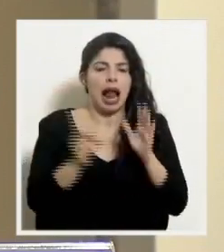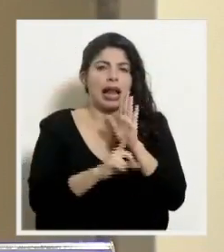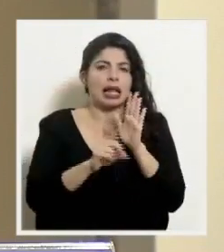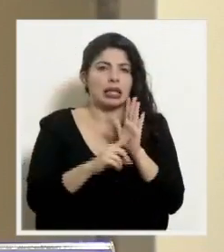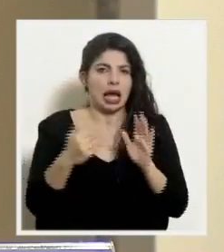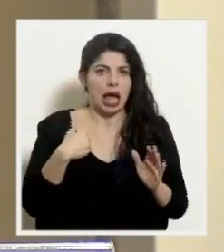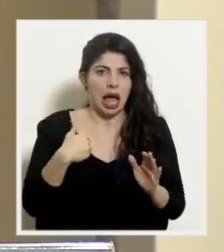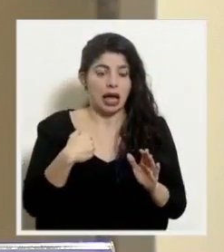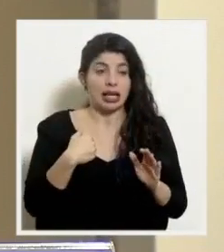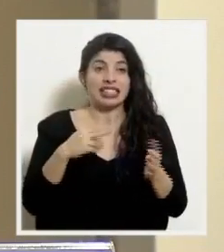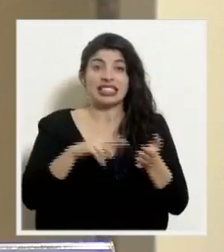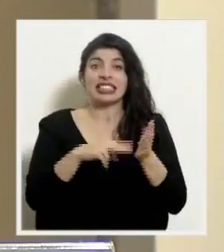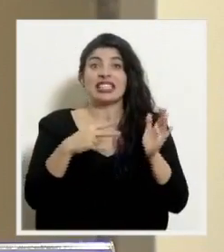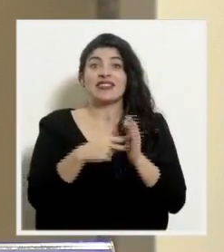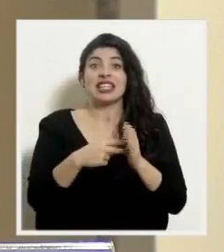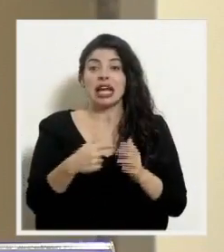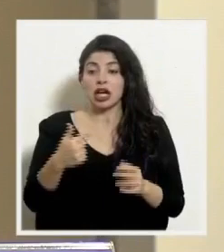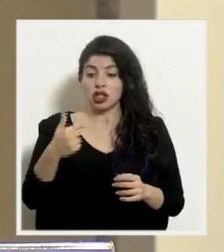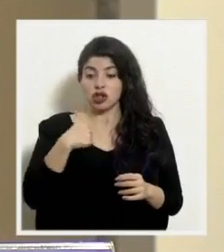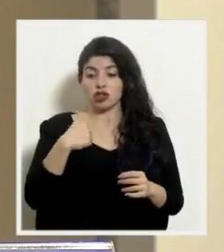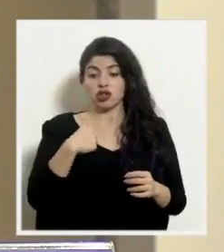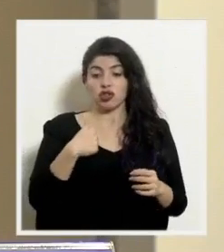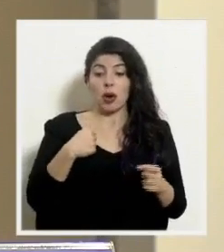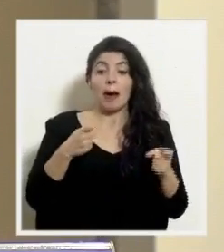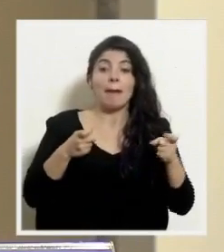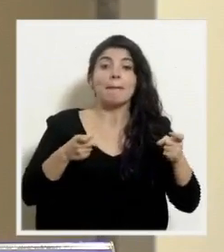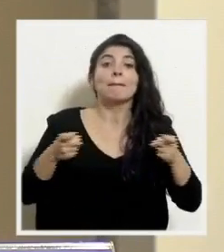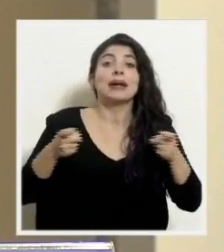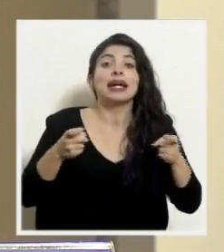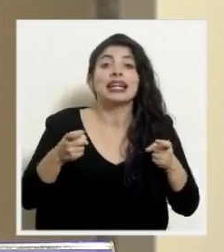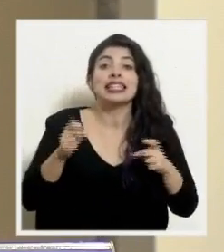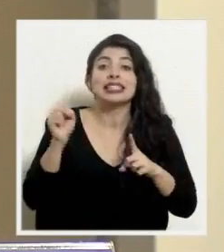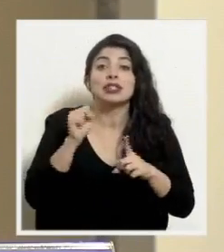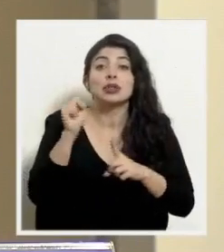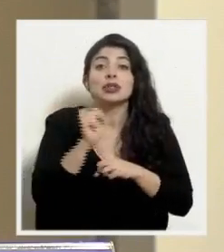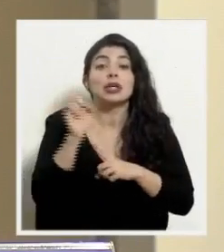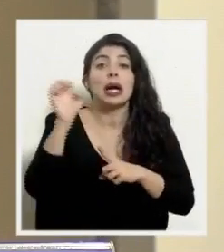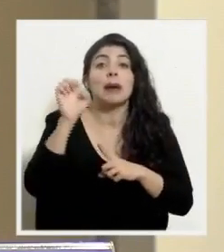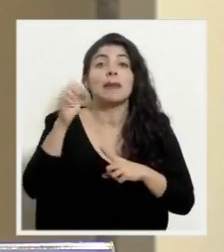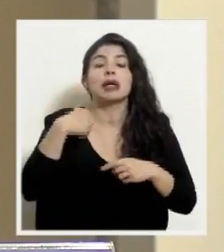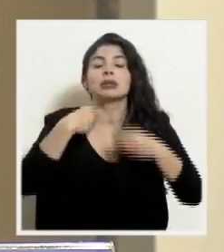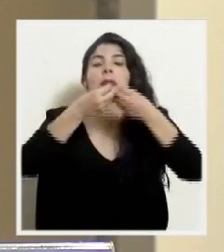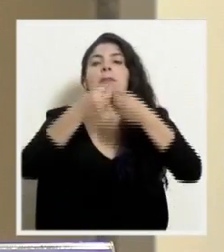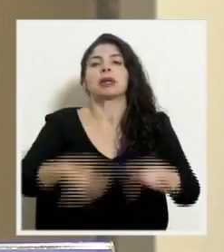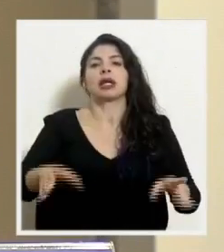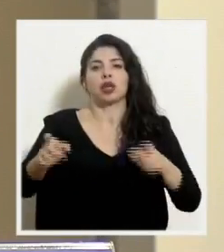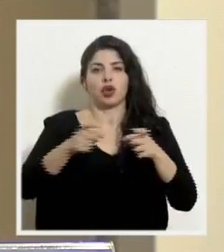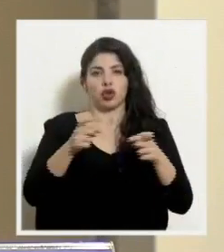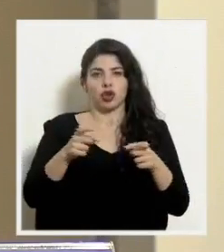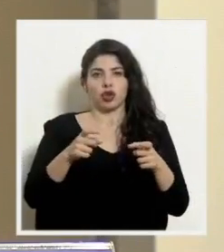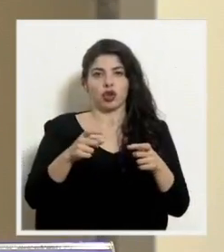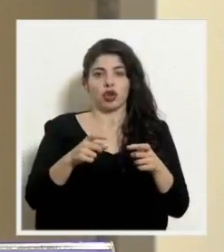supone una pérdida de capacidad para manejar cualquier situación de emergencia o desastre. Usualmente las alertas